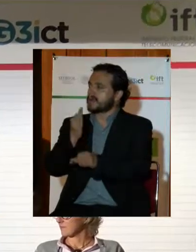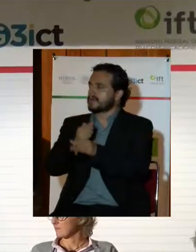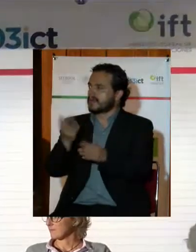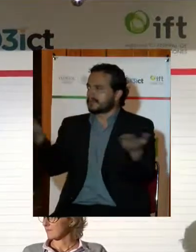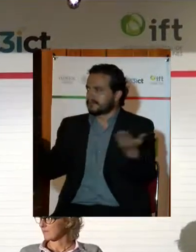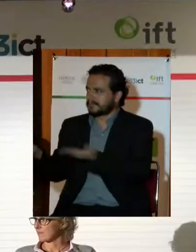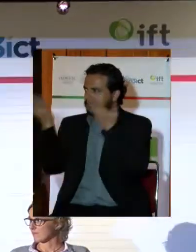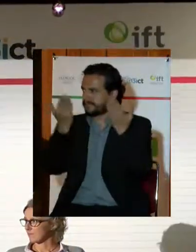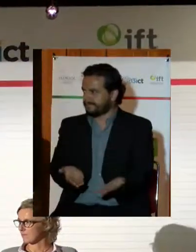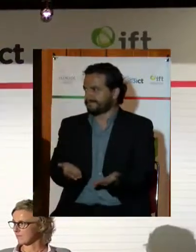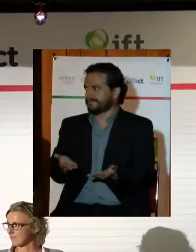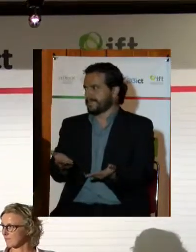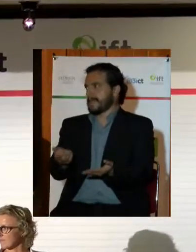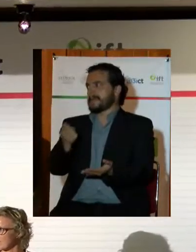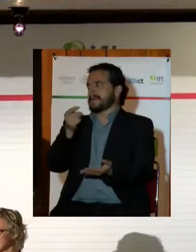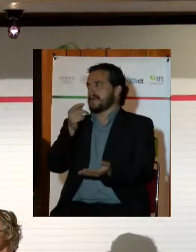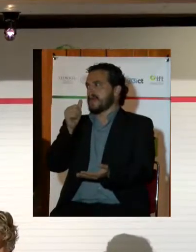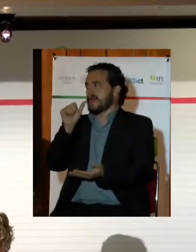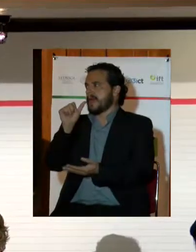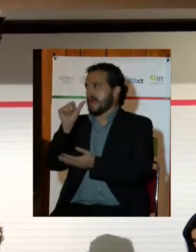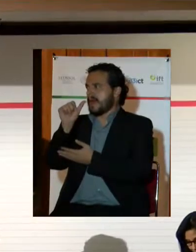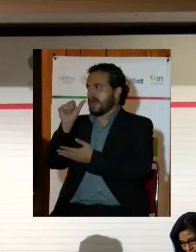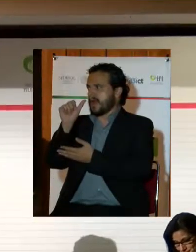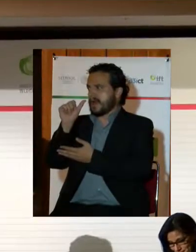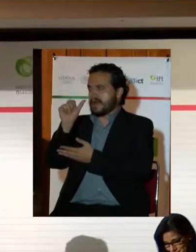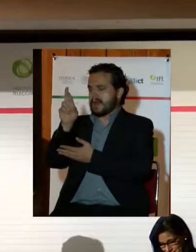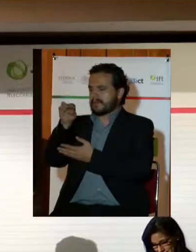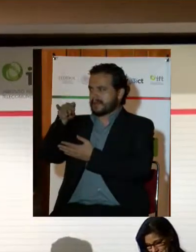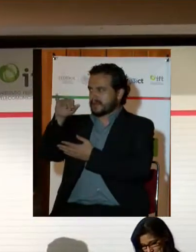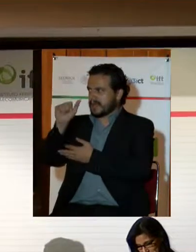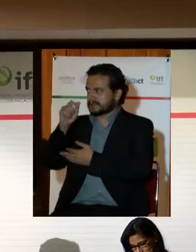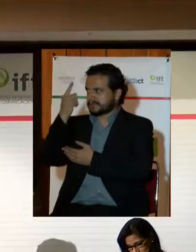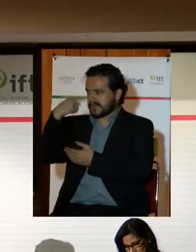a Armida Sánchez para que nos dé una introducción. Muchas gracias.